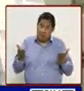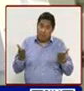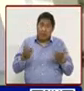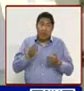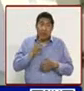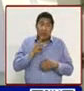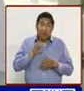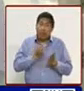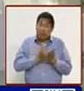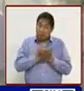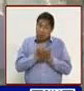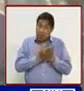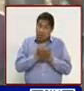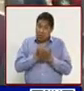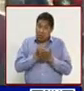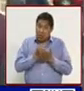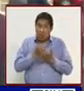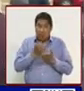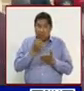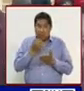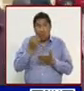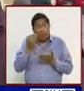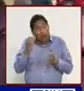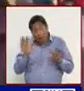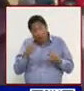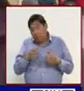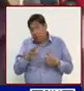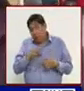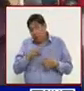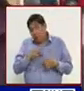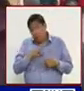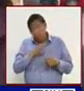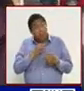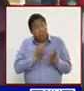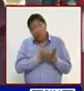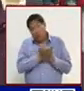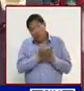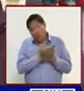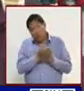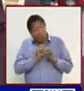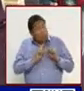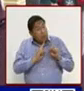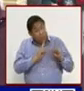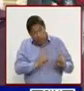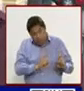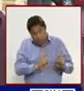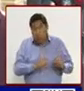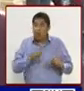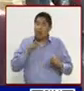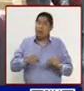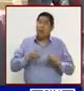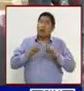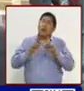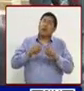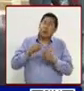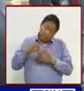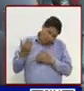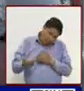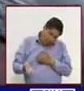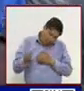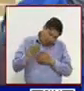páginas web, acá también le informo. Ya, no, está bien, si es en la página web, hay que consultarla, ¿no? Bueno, acá también, pero puede preguntar, le invito a